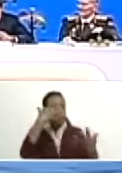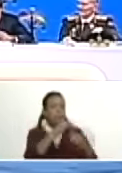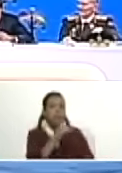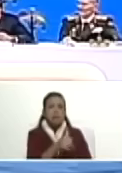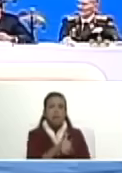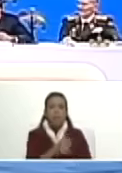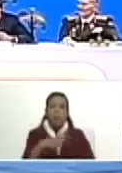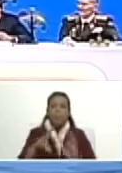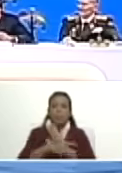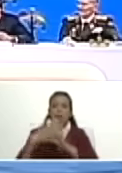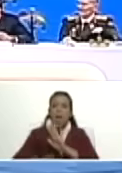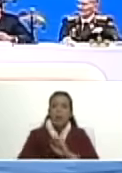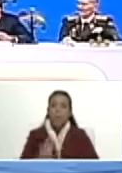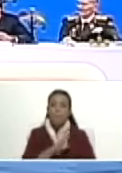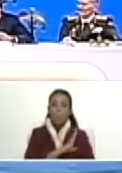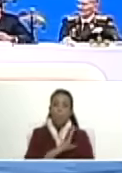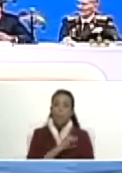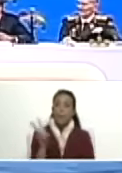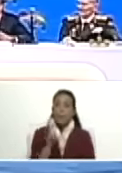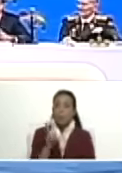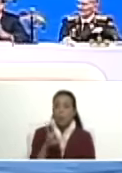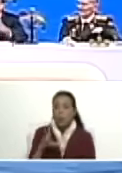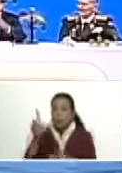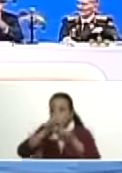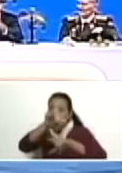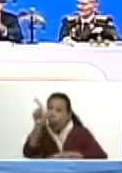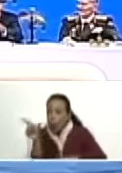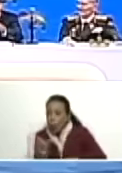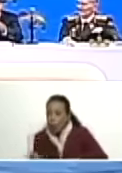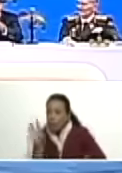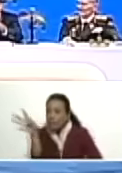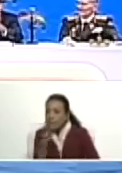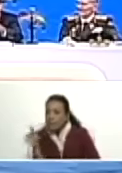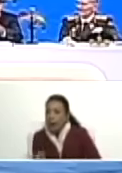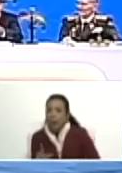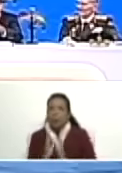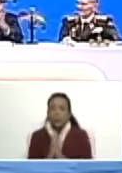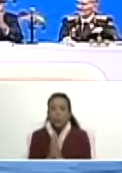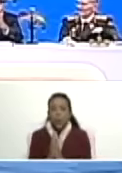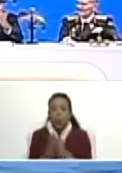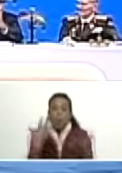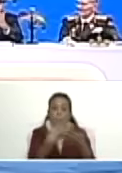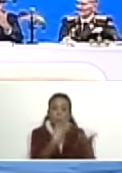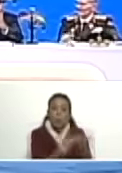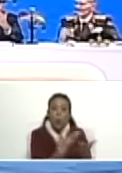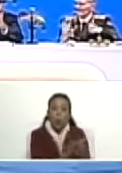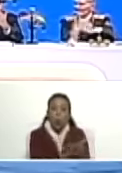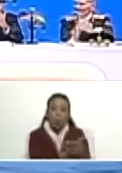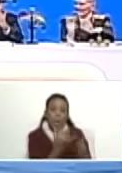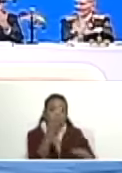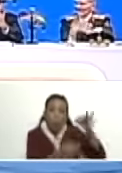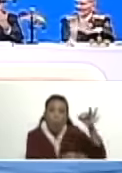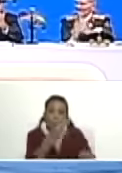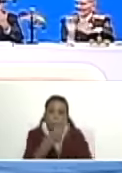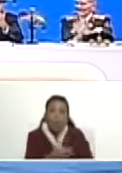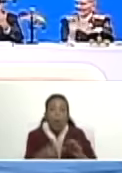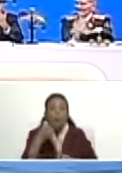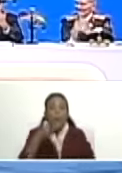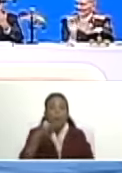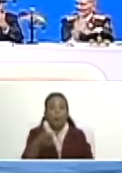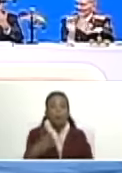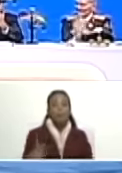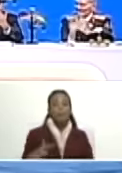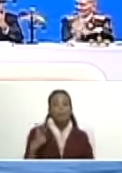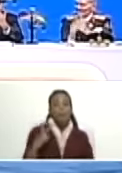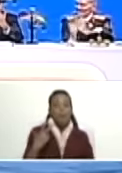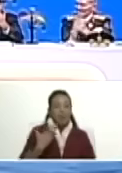reclamando los derechos de Venezuela sobre la Guayana Esequiba y aportando todos los elementos históricos, jurídicos, políticos y